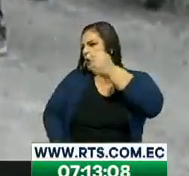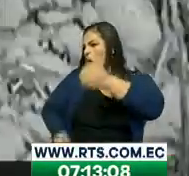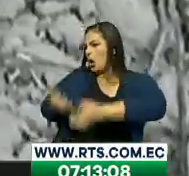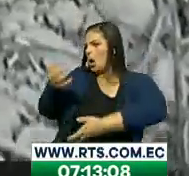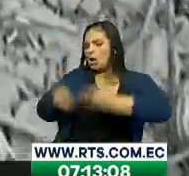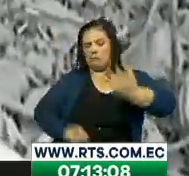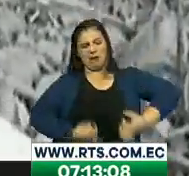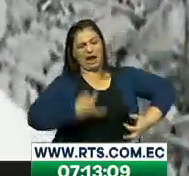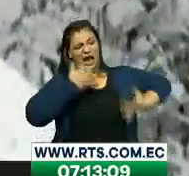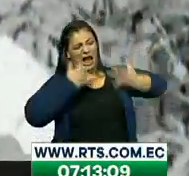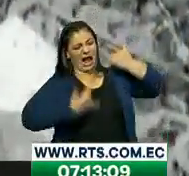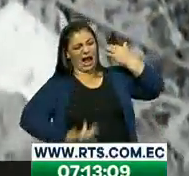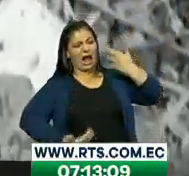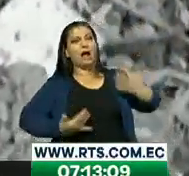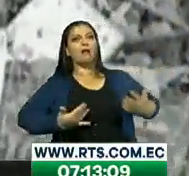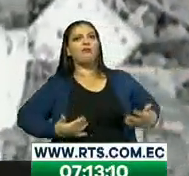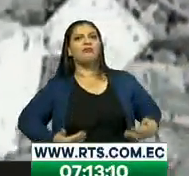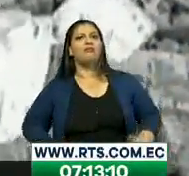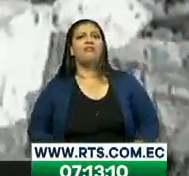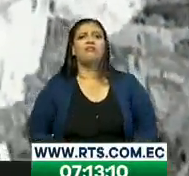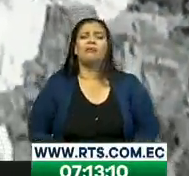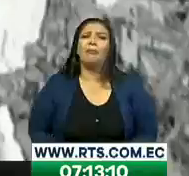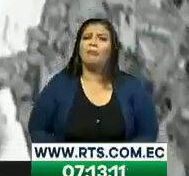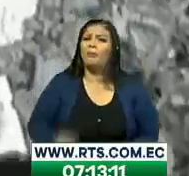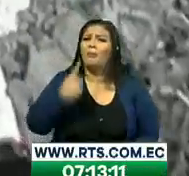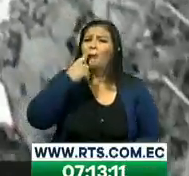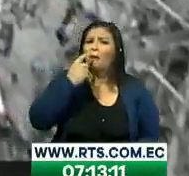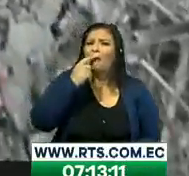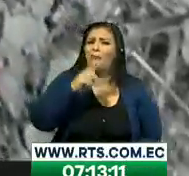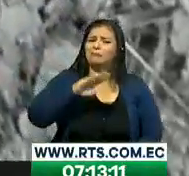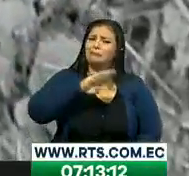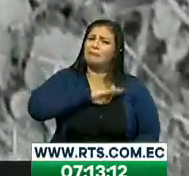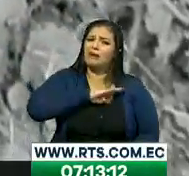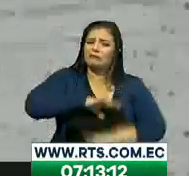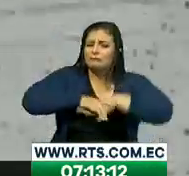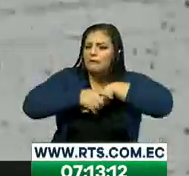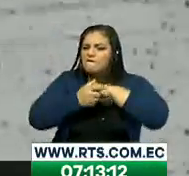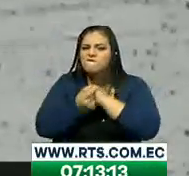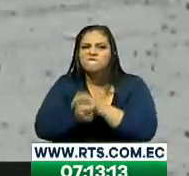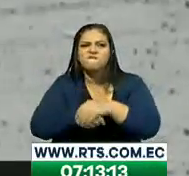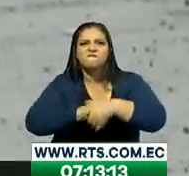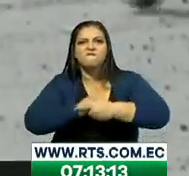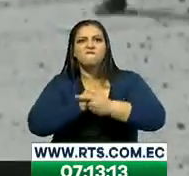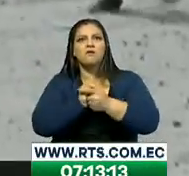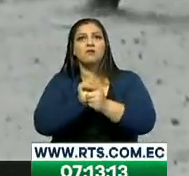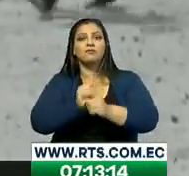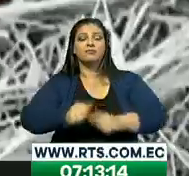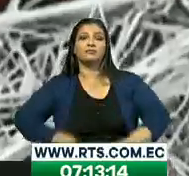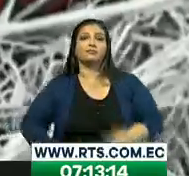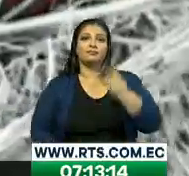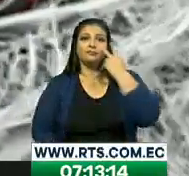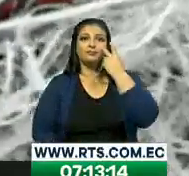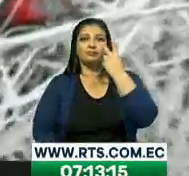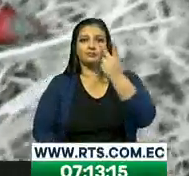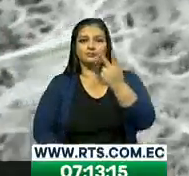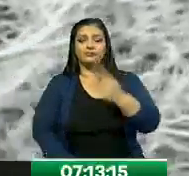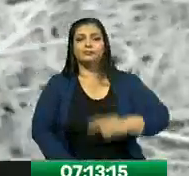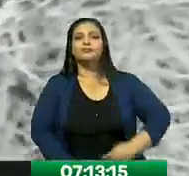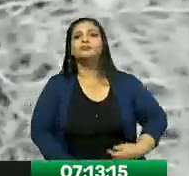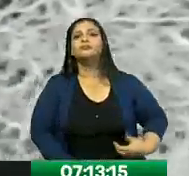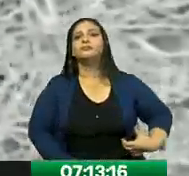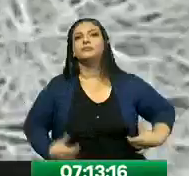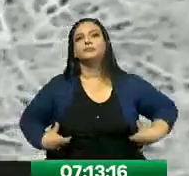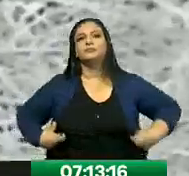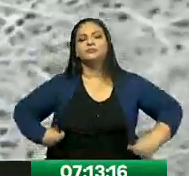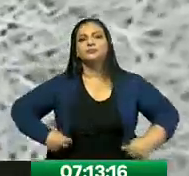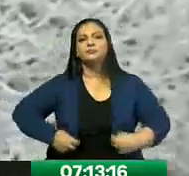delito de tentativa de asesinato de llevar a su expareja al recinto la seca en la perimetral del cantón daule y convertirla luego una